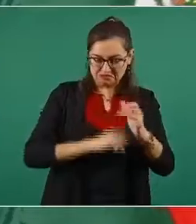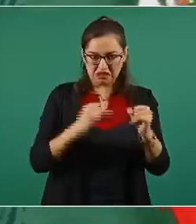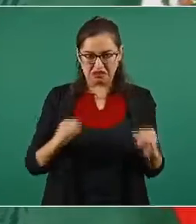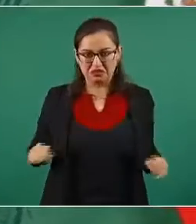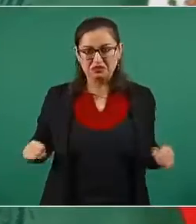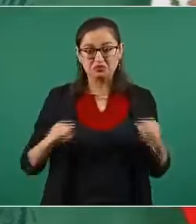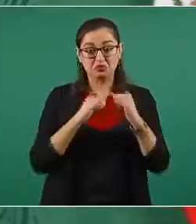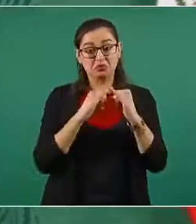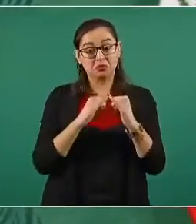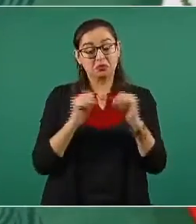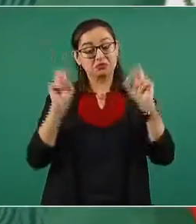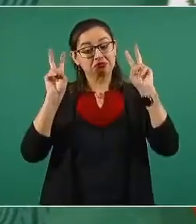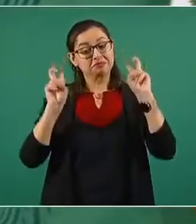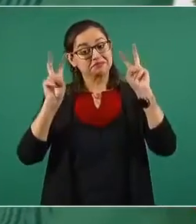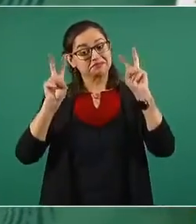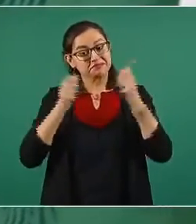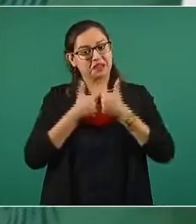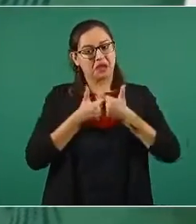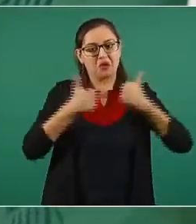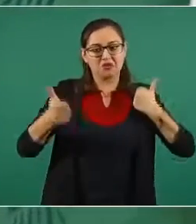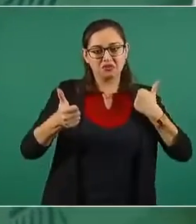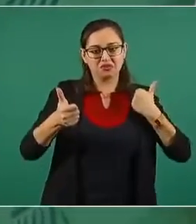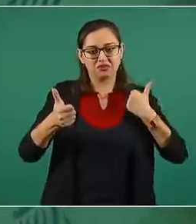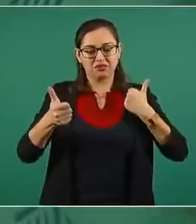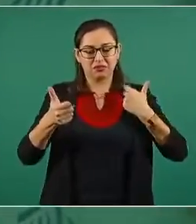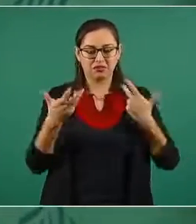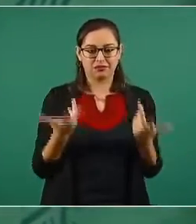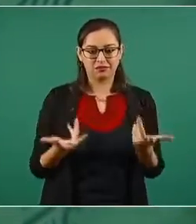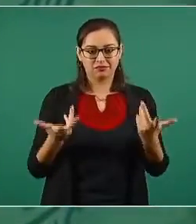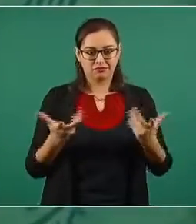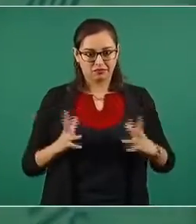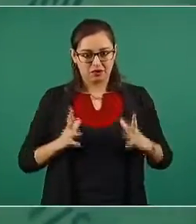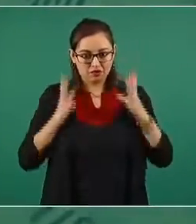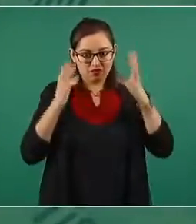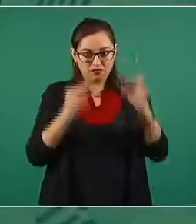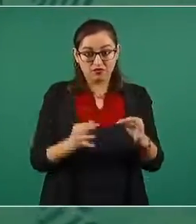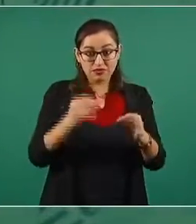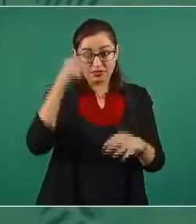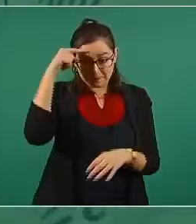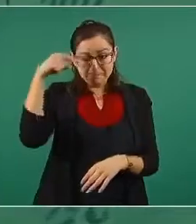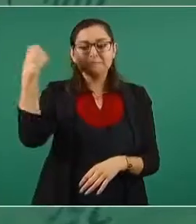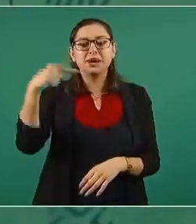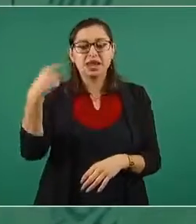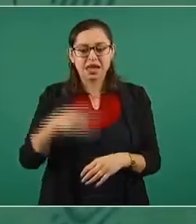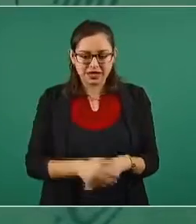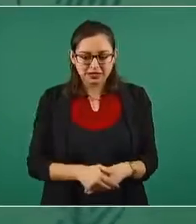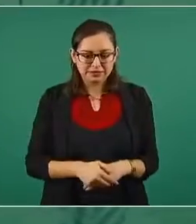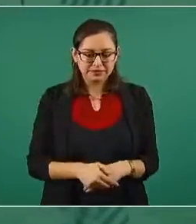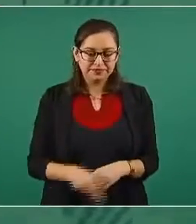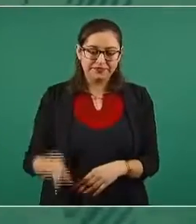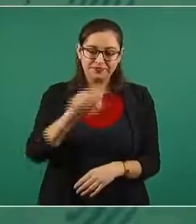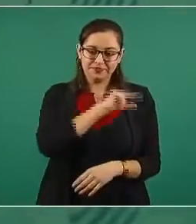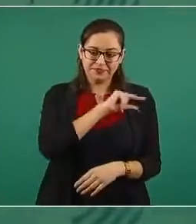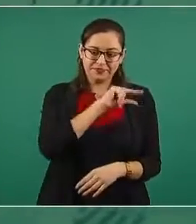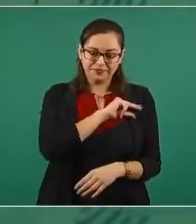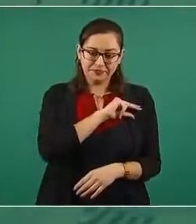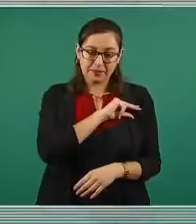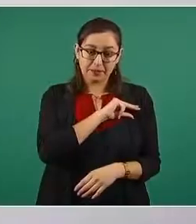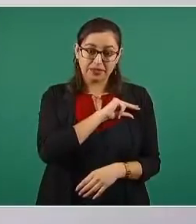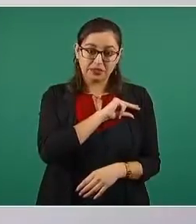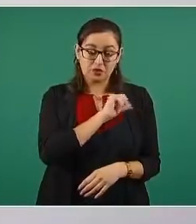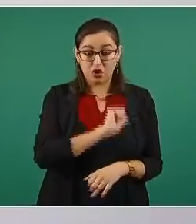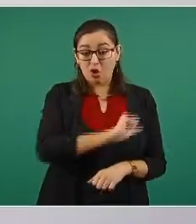Para favorecer a las empresas particulares, nacionales y sobre todo